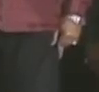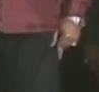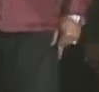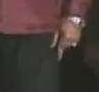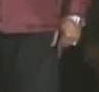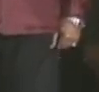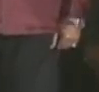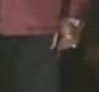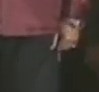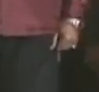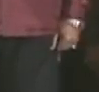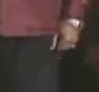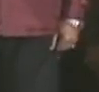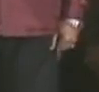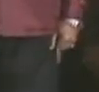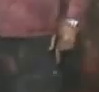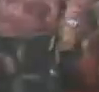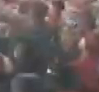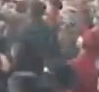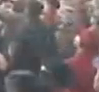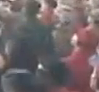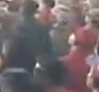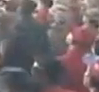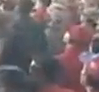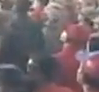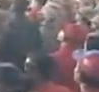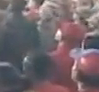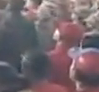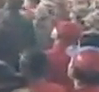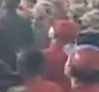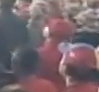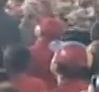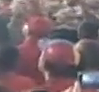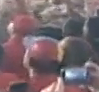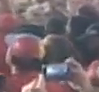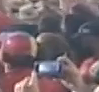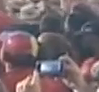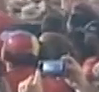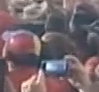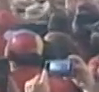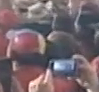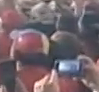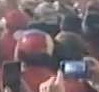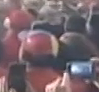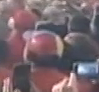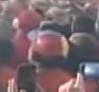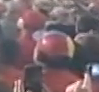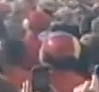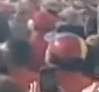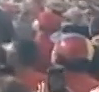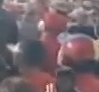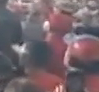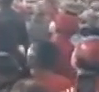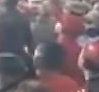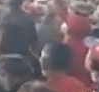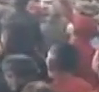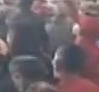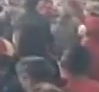Sucre, del sueño de los que siempre, siempre tuvieron como norte y tuvieron como meta la libertad de nuestra